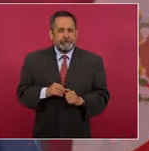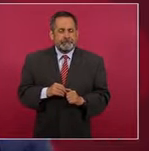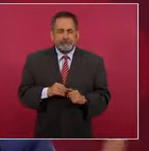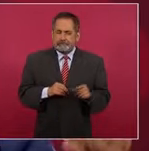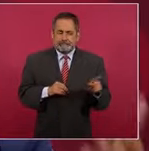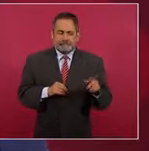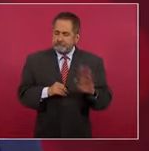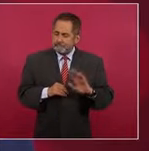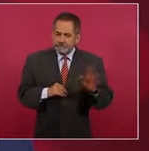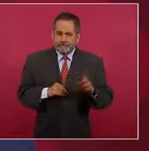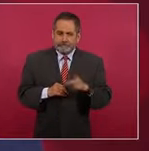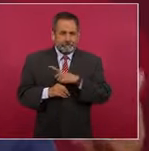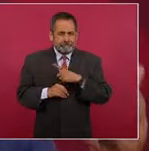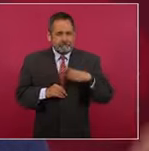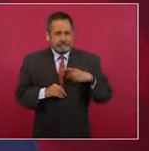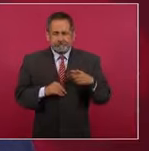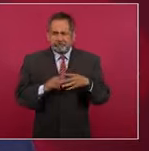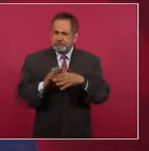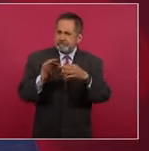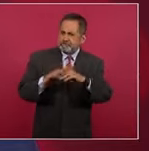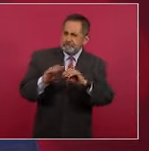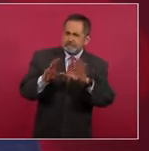deberían de explicar